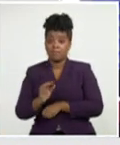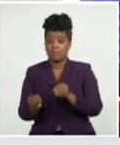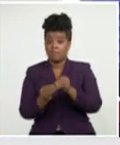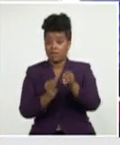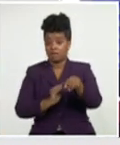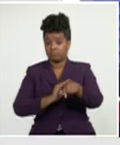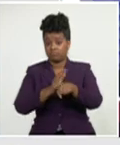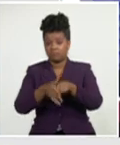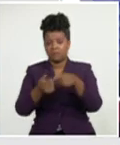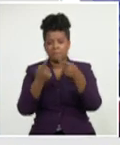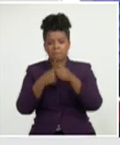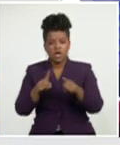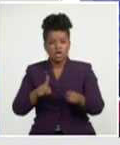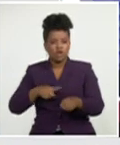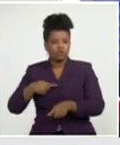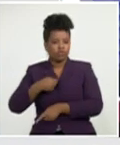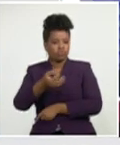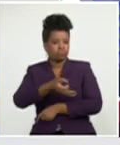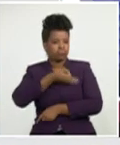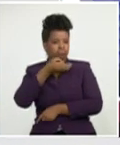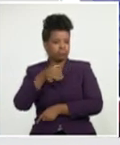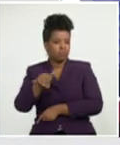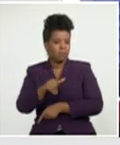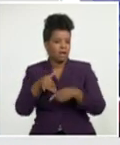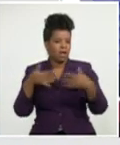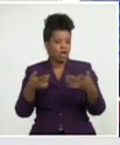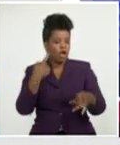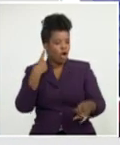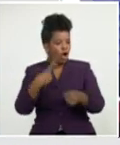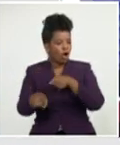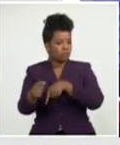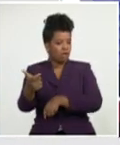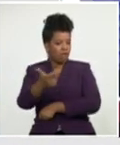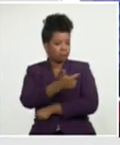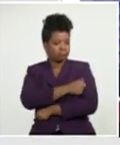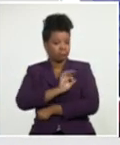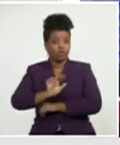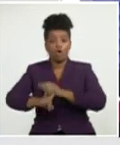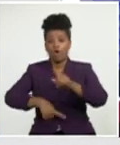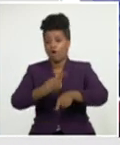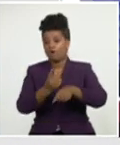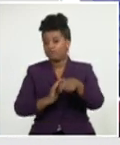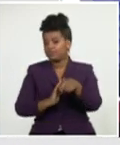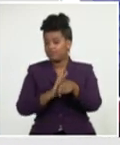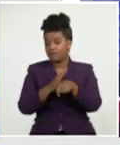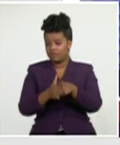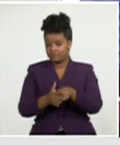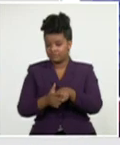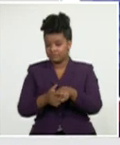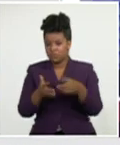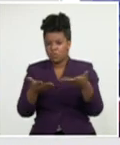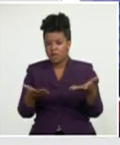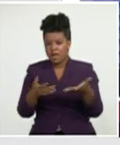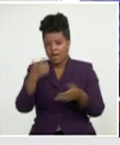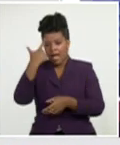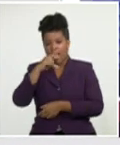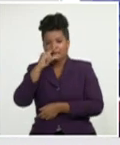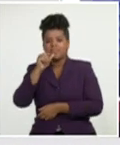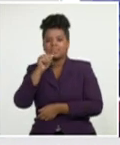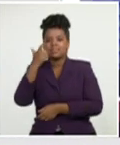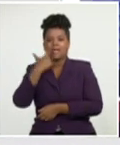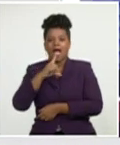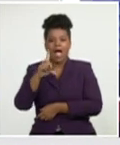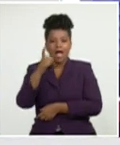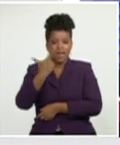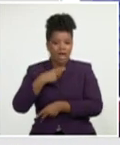Pero nosotros vamos a estar hablando también de otro candidato vacunal anti-COVID-19, en este caso de Abdala, del Centro de Ingeniería